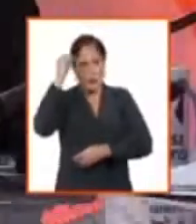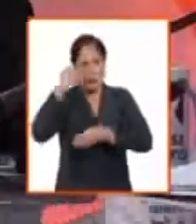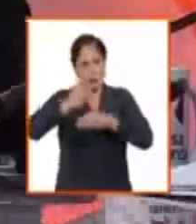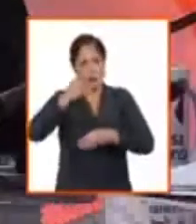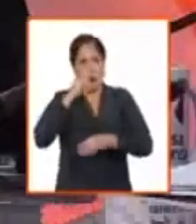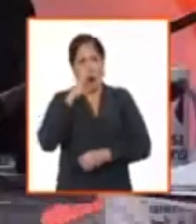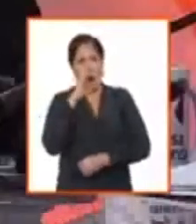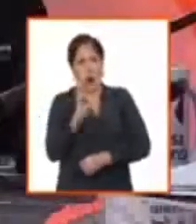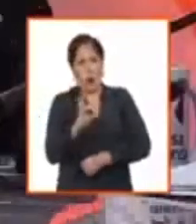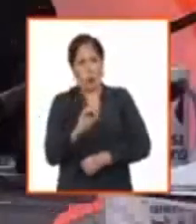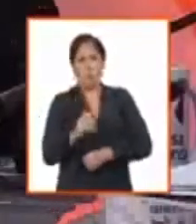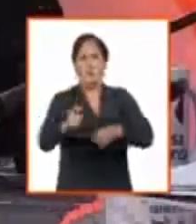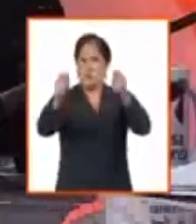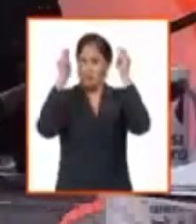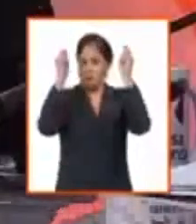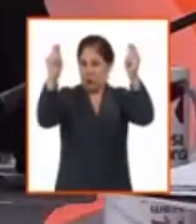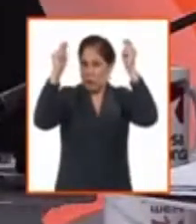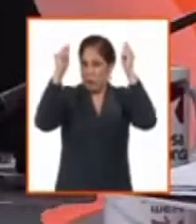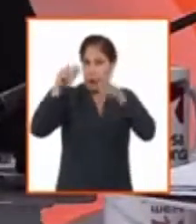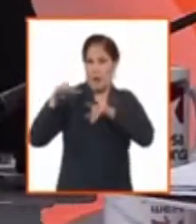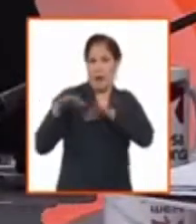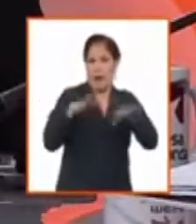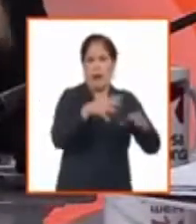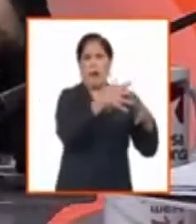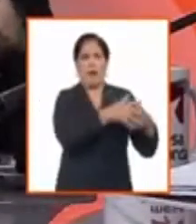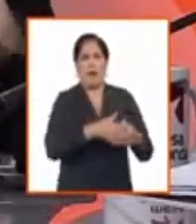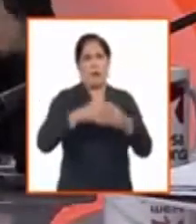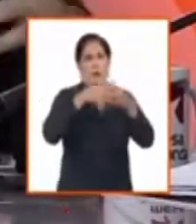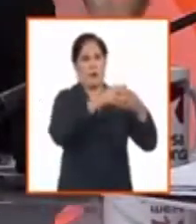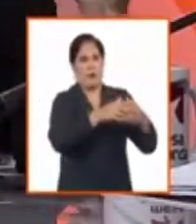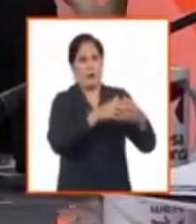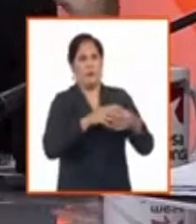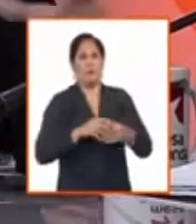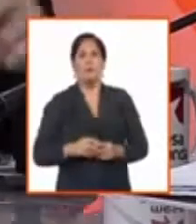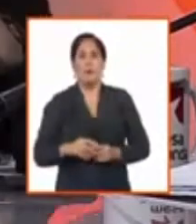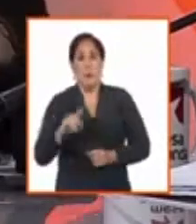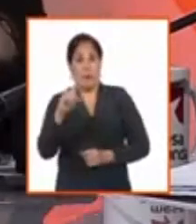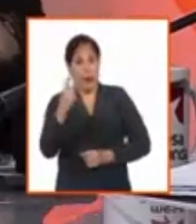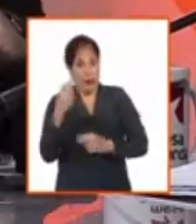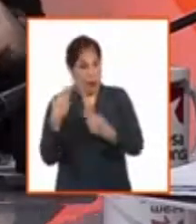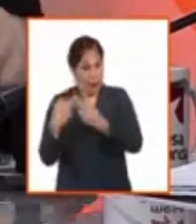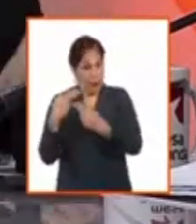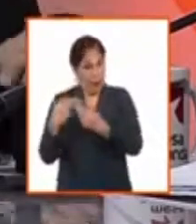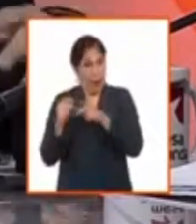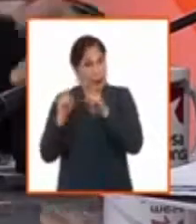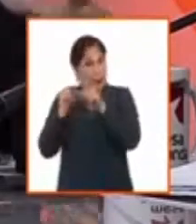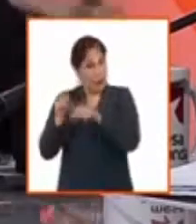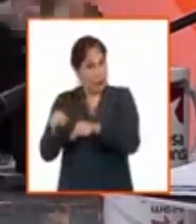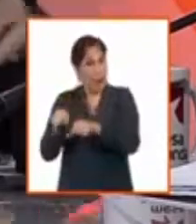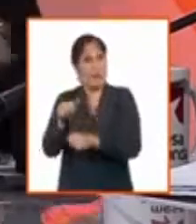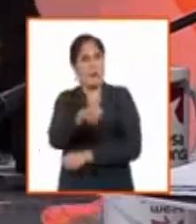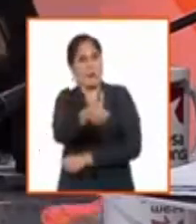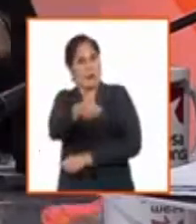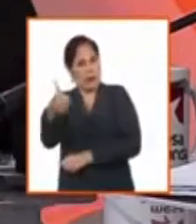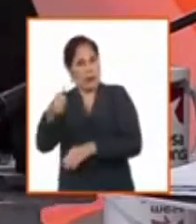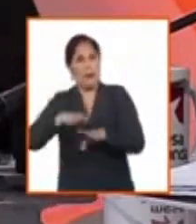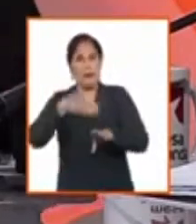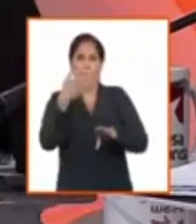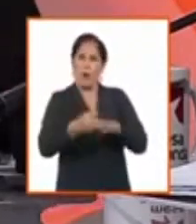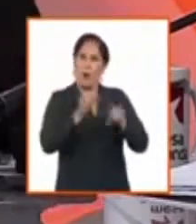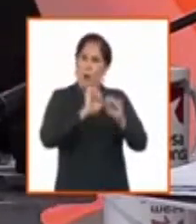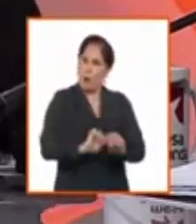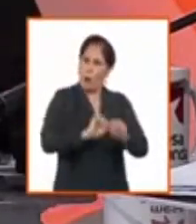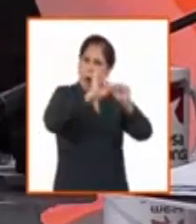bueno eso era también en las calles de los ángeles primero en el foro donde estaban los presidentes después esta mañana